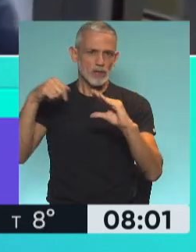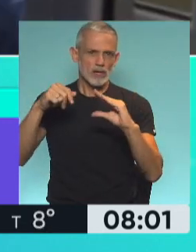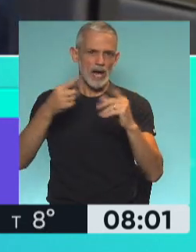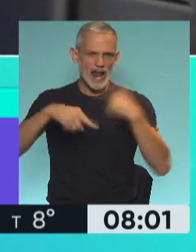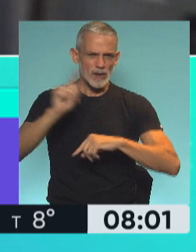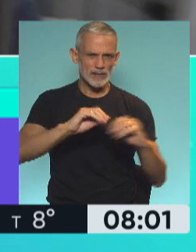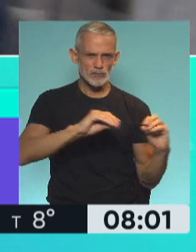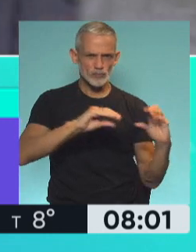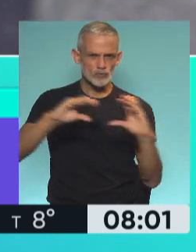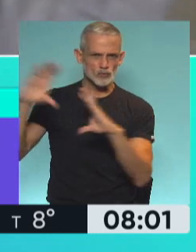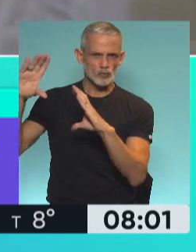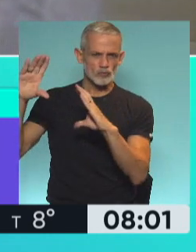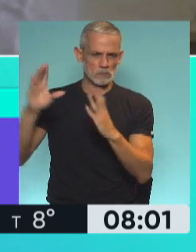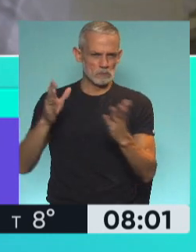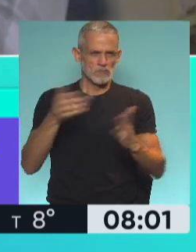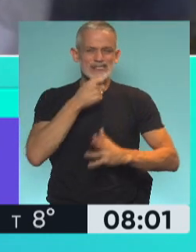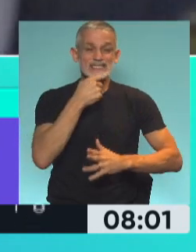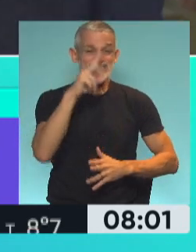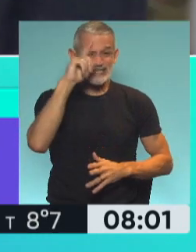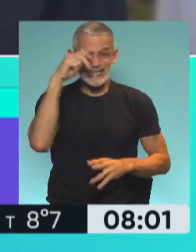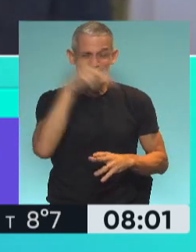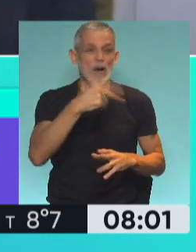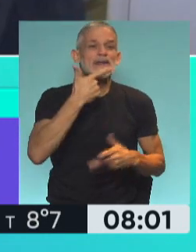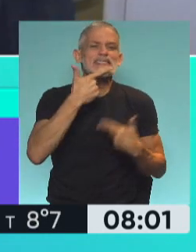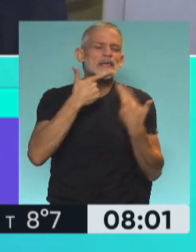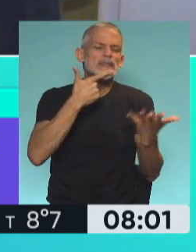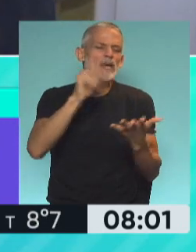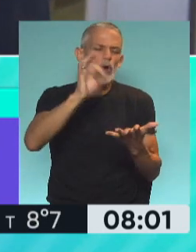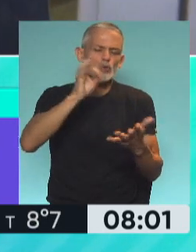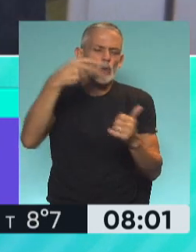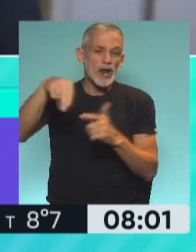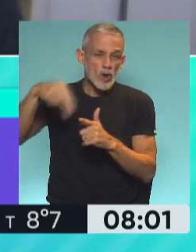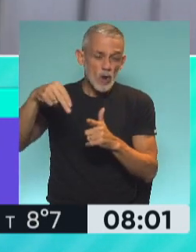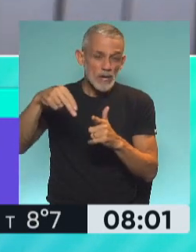al revés. Si se internaba en septiembre, octubre o